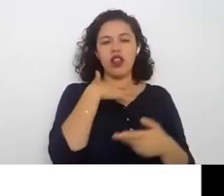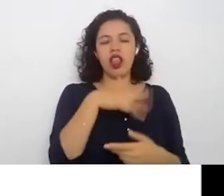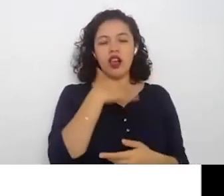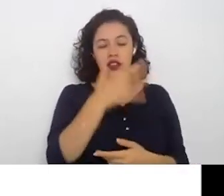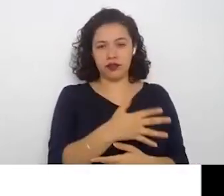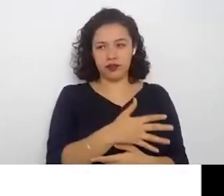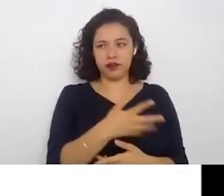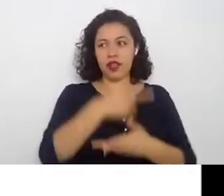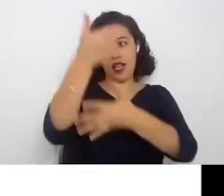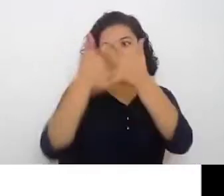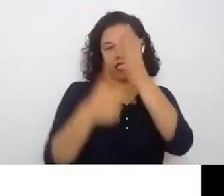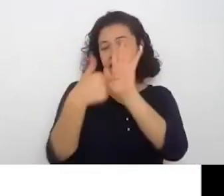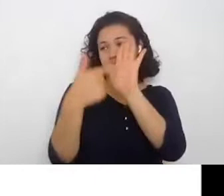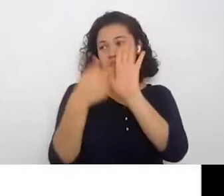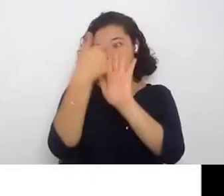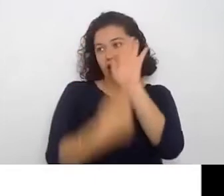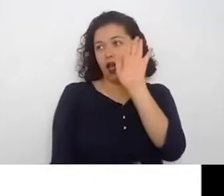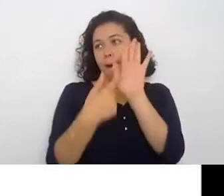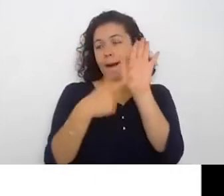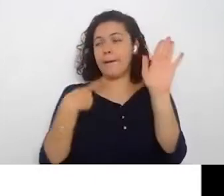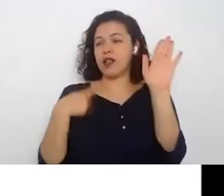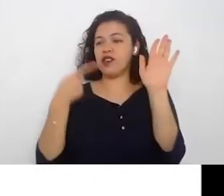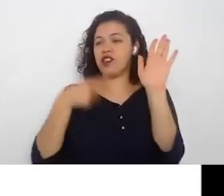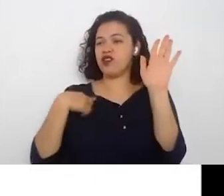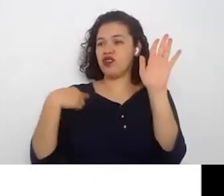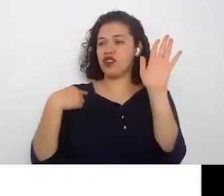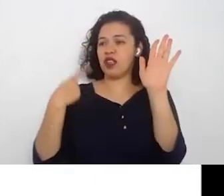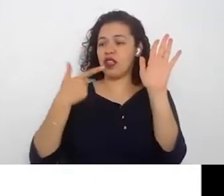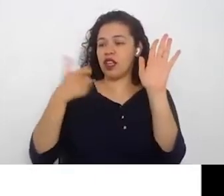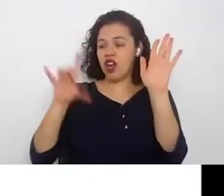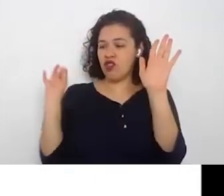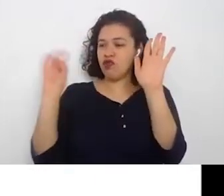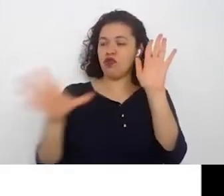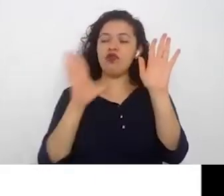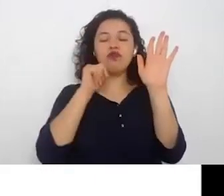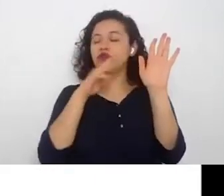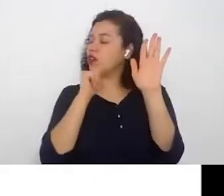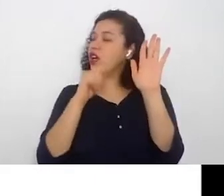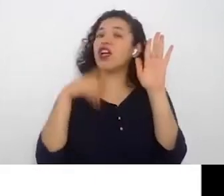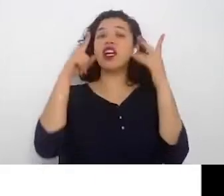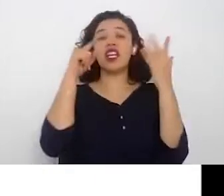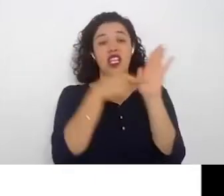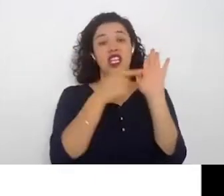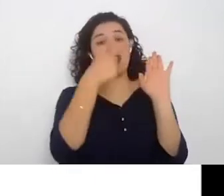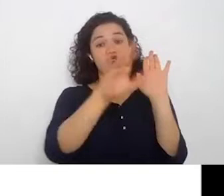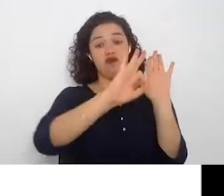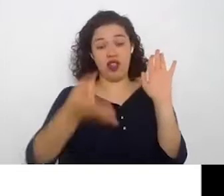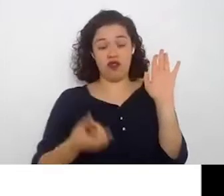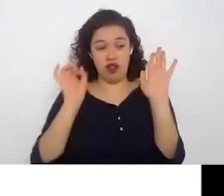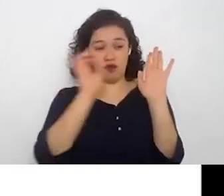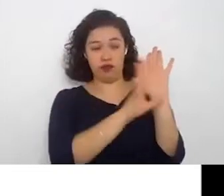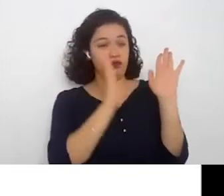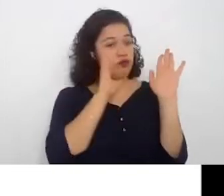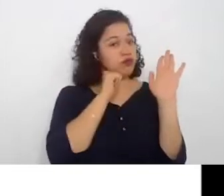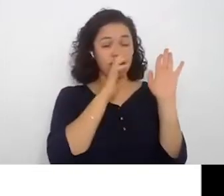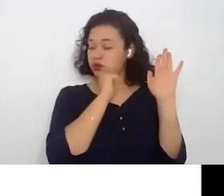puede hacer la transferencia a tu cuenta y no puedes emitir un deducible de impuestos, no puedes emitir